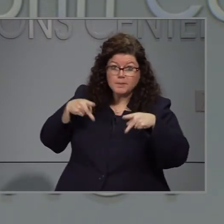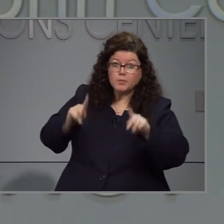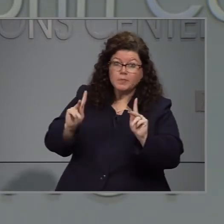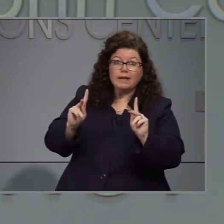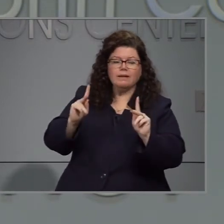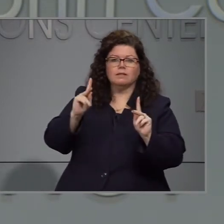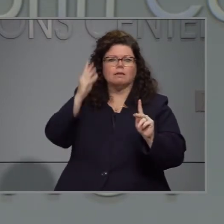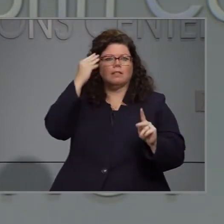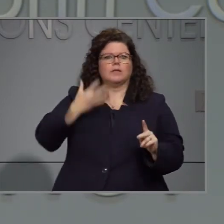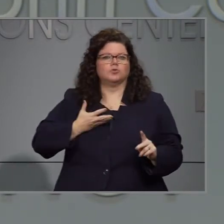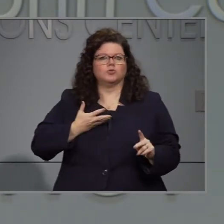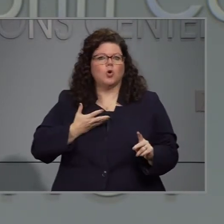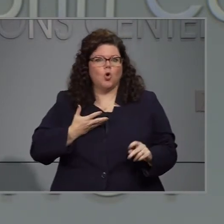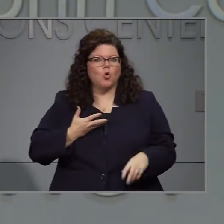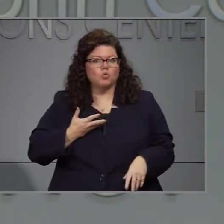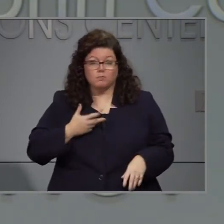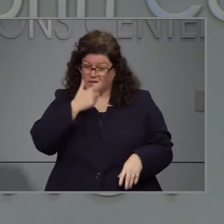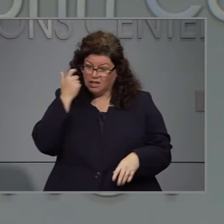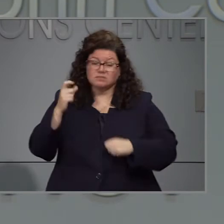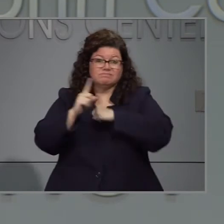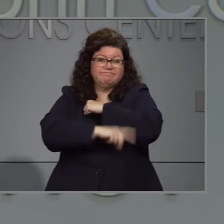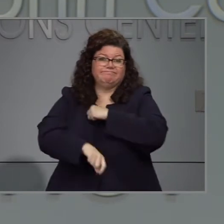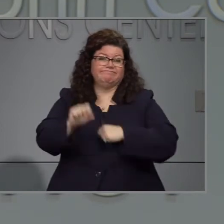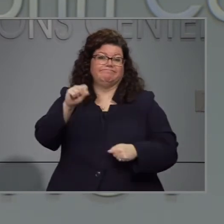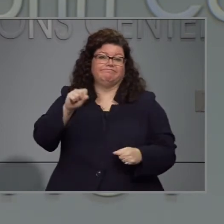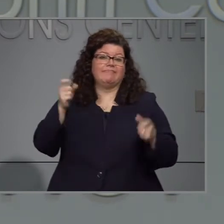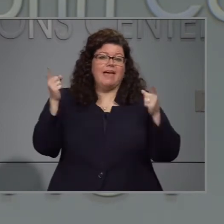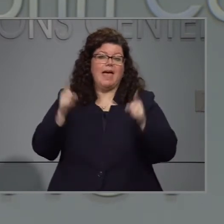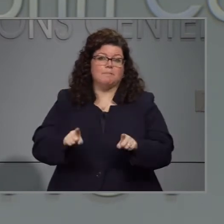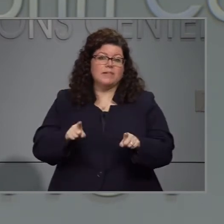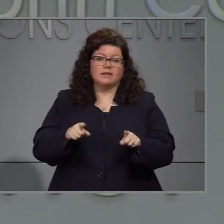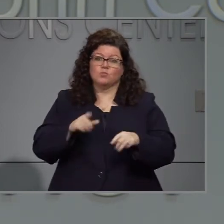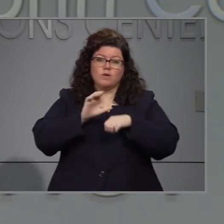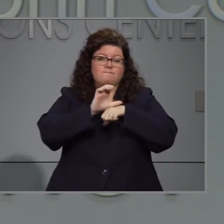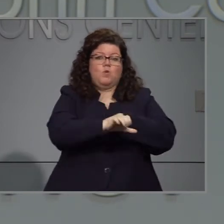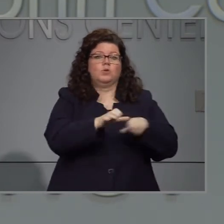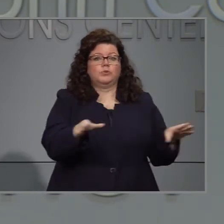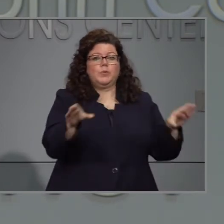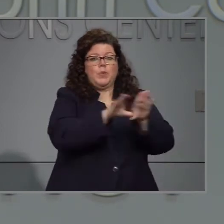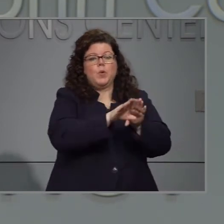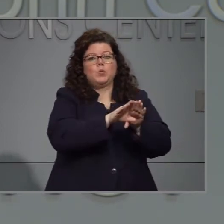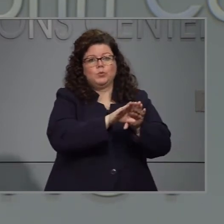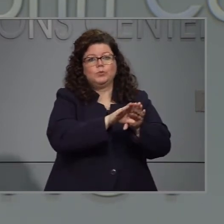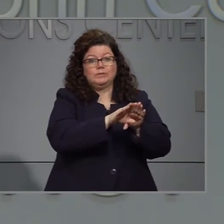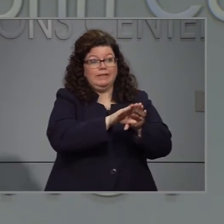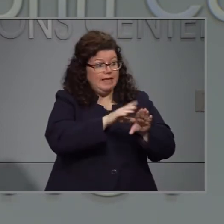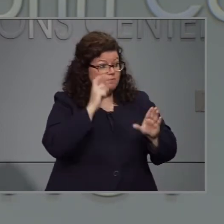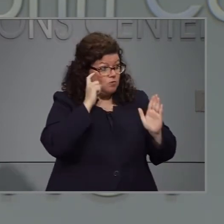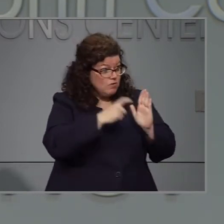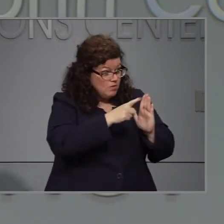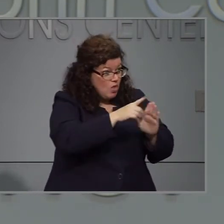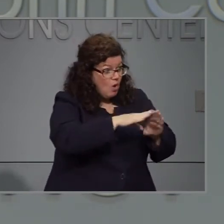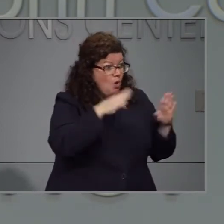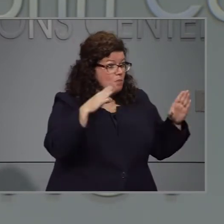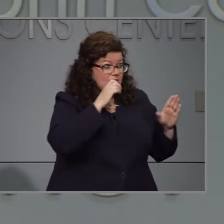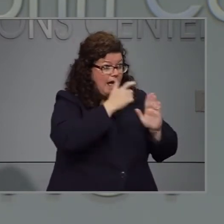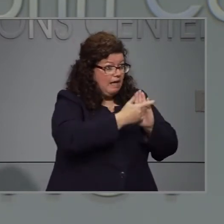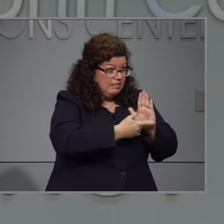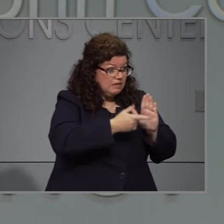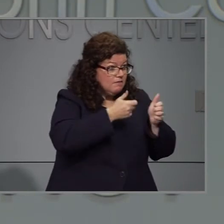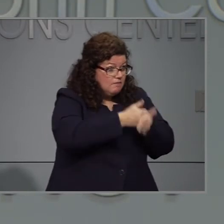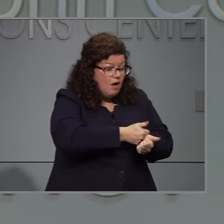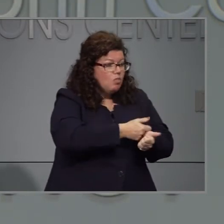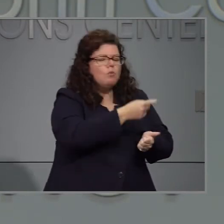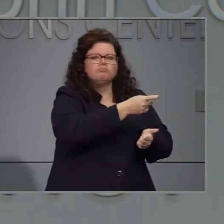A ellos se les avisa si esto está sucediendo, porque se han tomado medidas para cerrar esos bares y